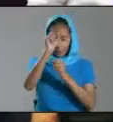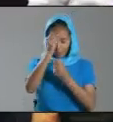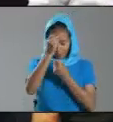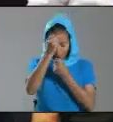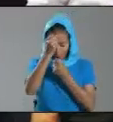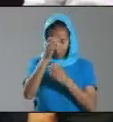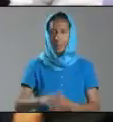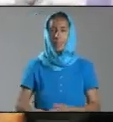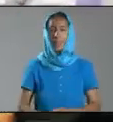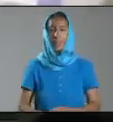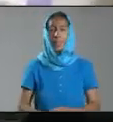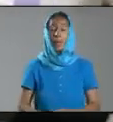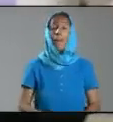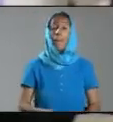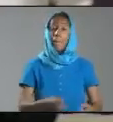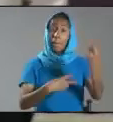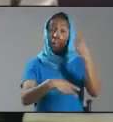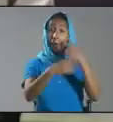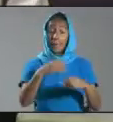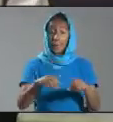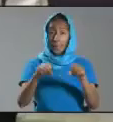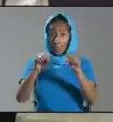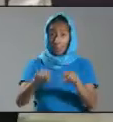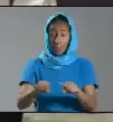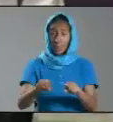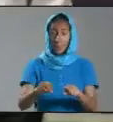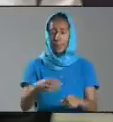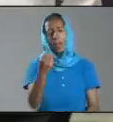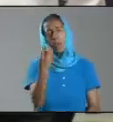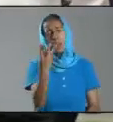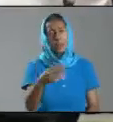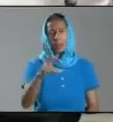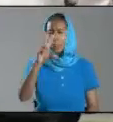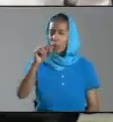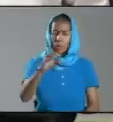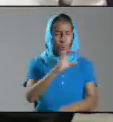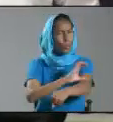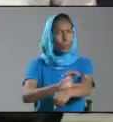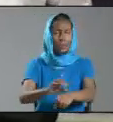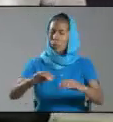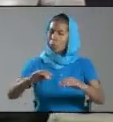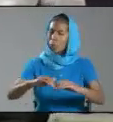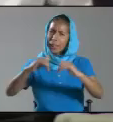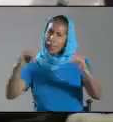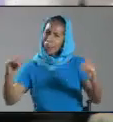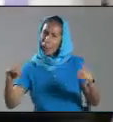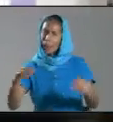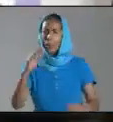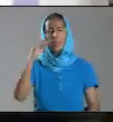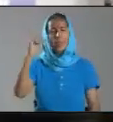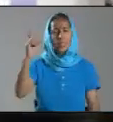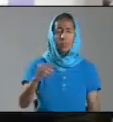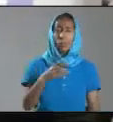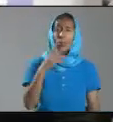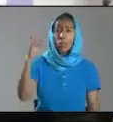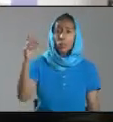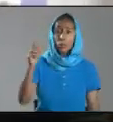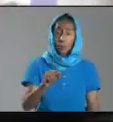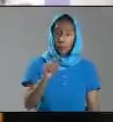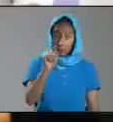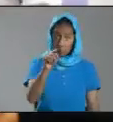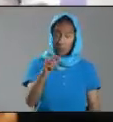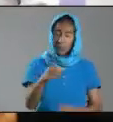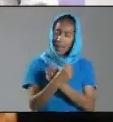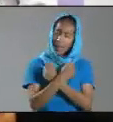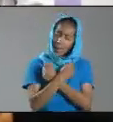venga, venga a ponerse a cuentas. Ya no siga apartado, ya no siga lejos del Señor. Le ama y aún está